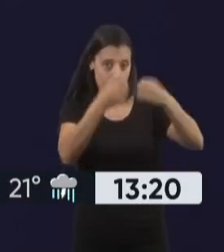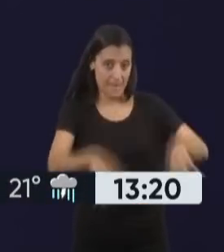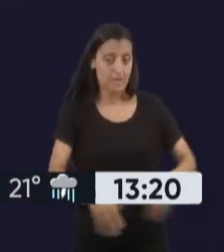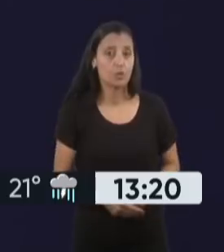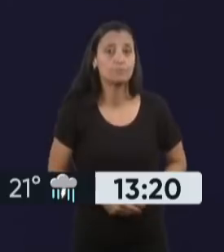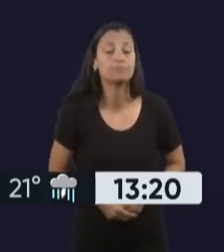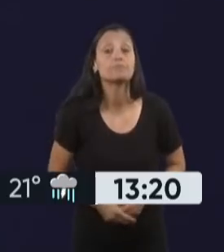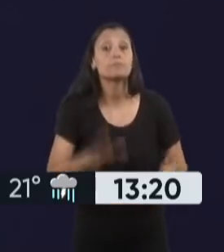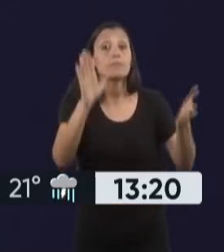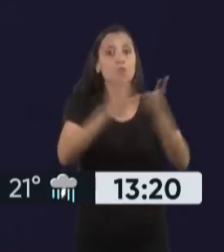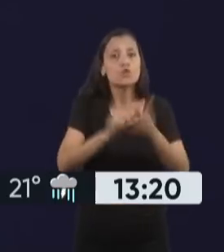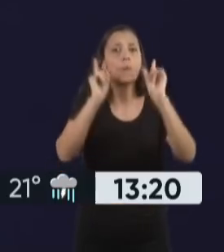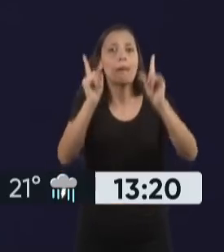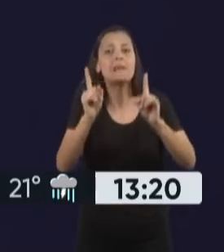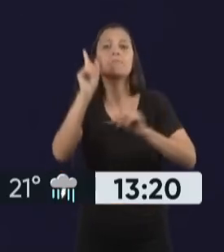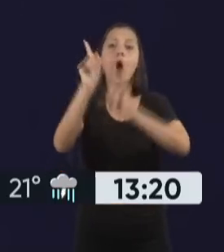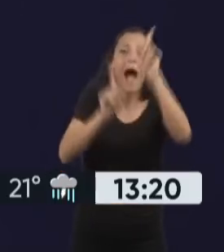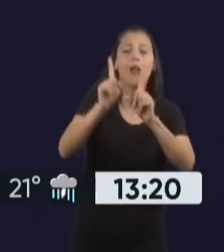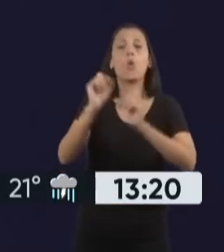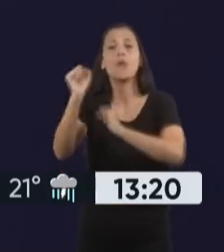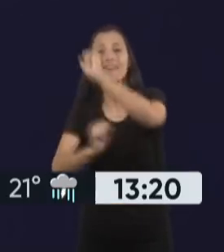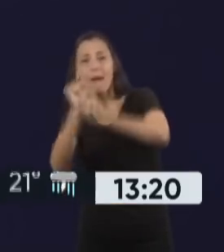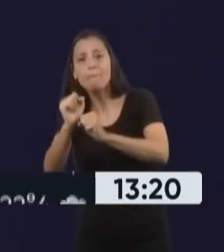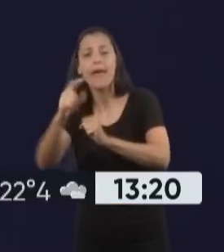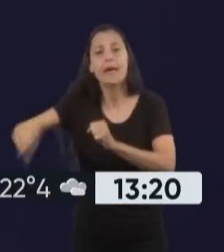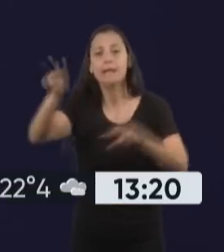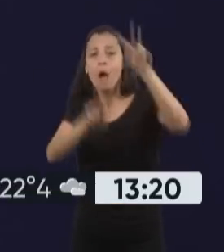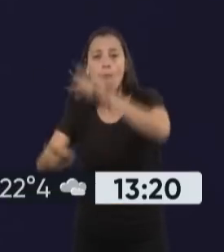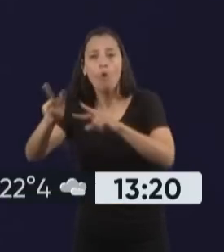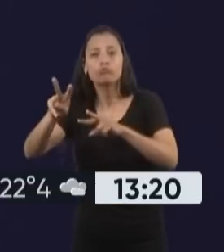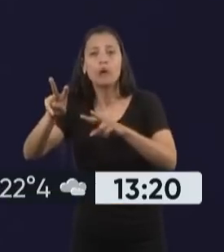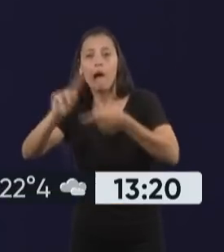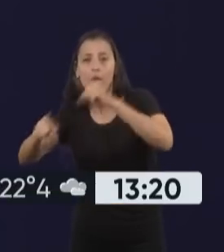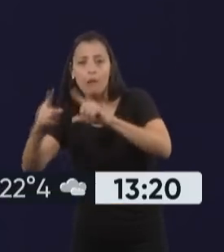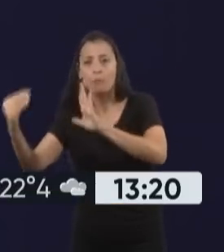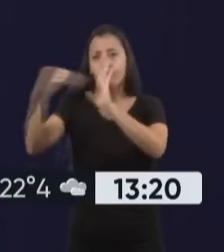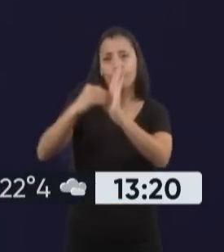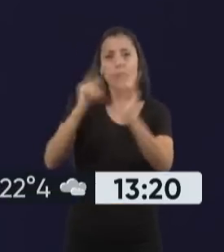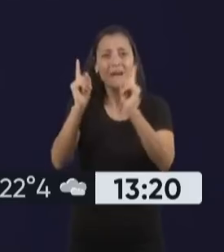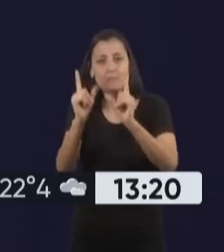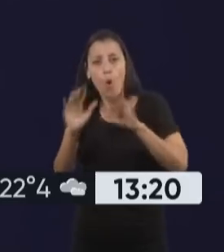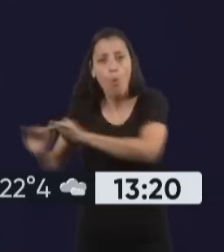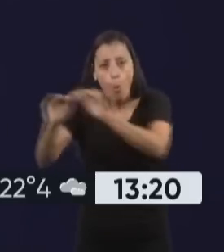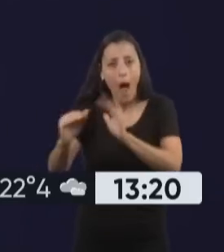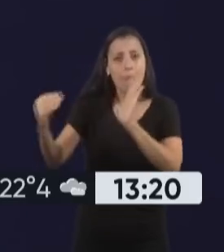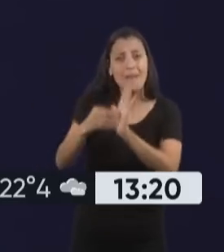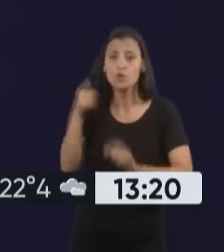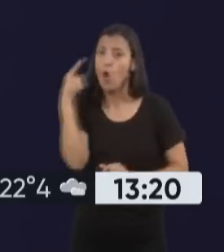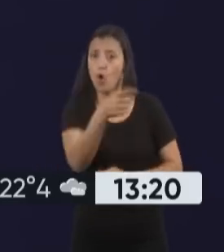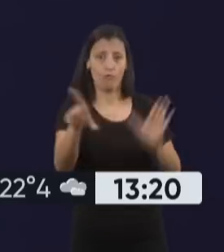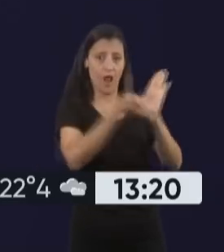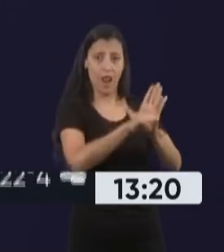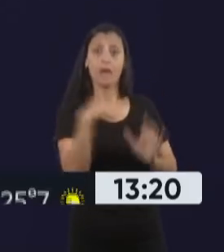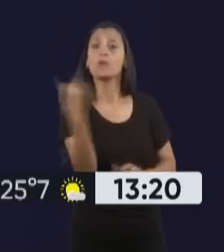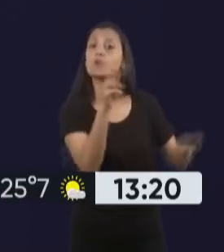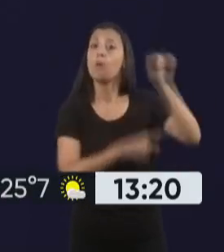La cartelización es un tema que va en contra de la ley, y nosotros lo que hicimos en su momento fue hacer cumplir